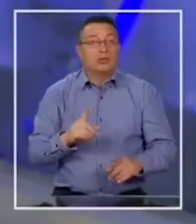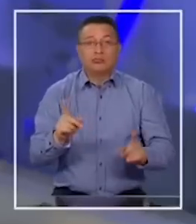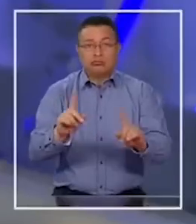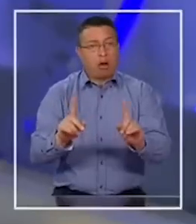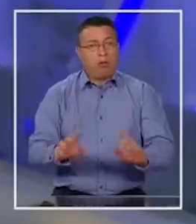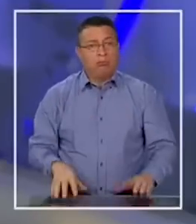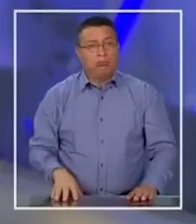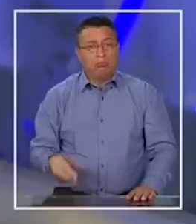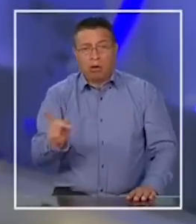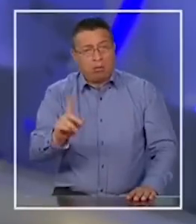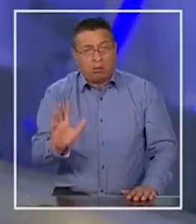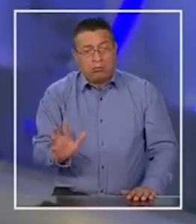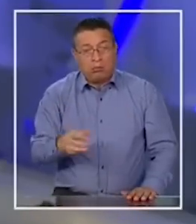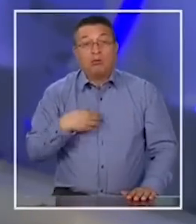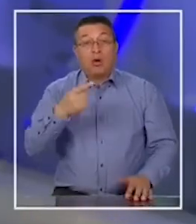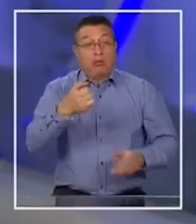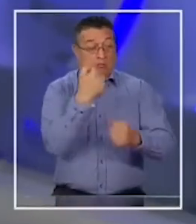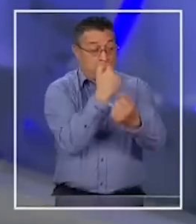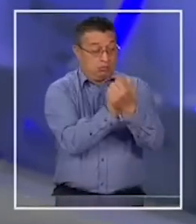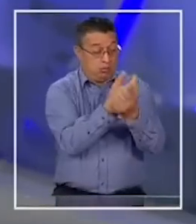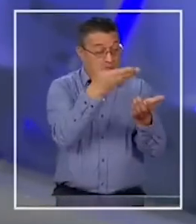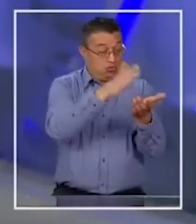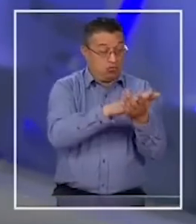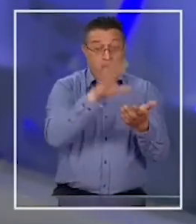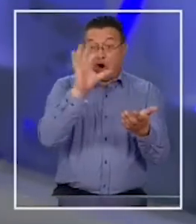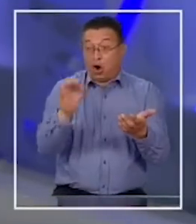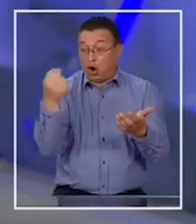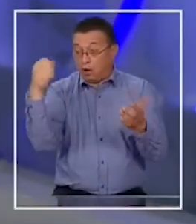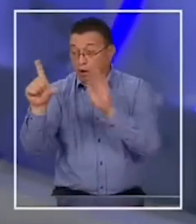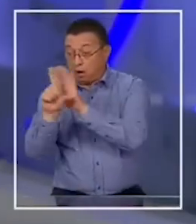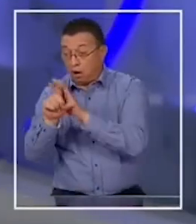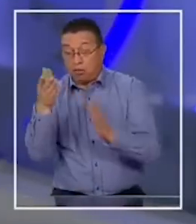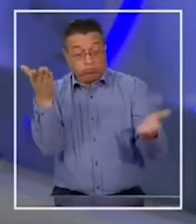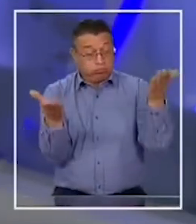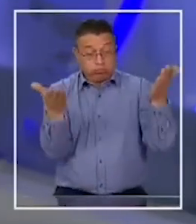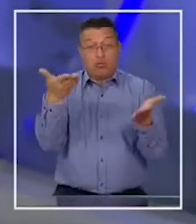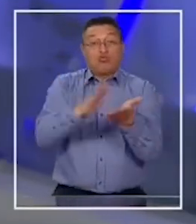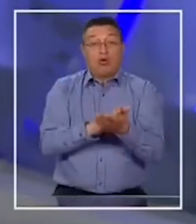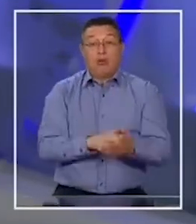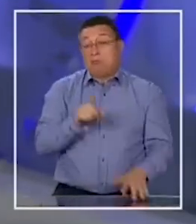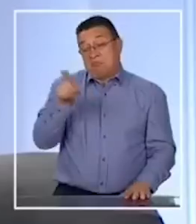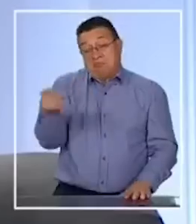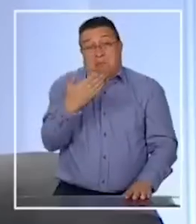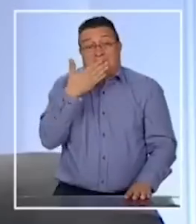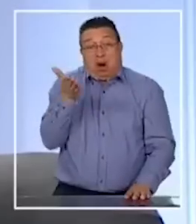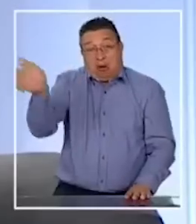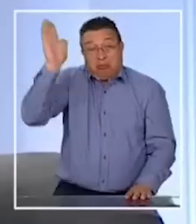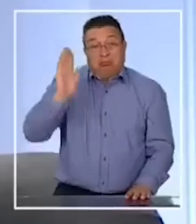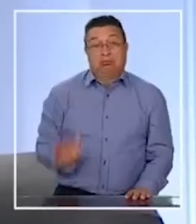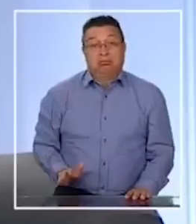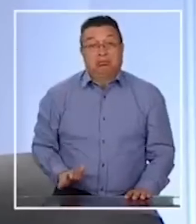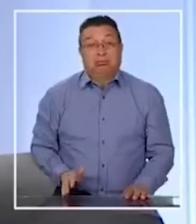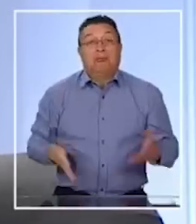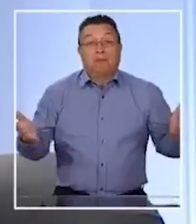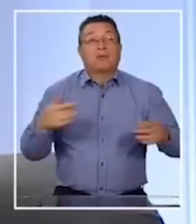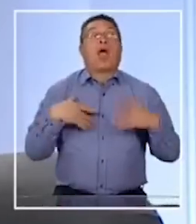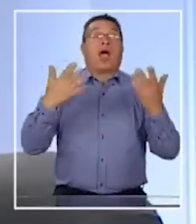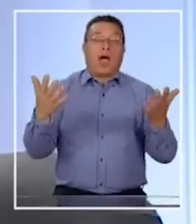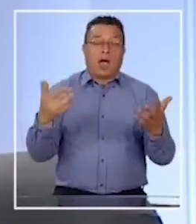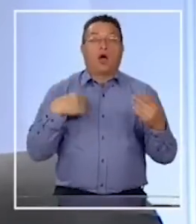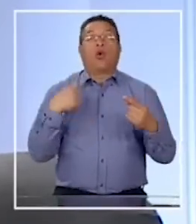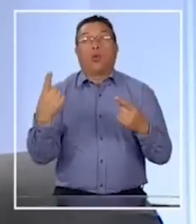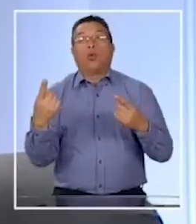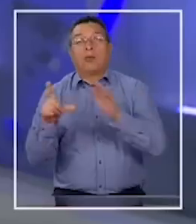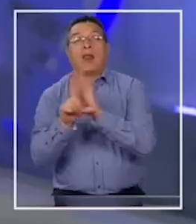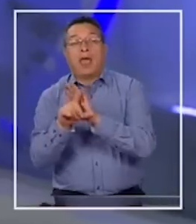si hay que optar entre que un policía muera hay un delincuente muera sin duda que es distinto uno tiene uno tiene la prerrogativa de la ley